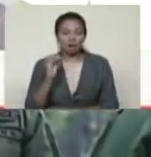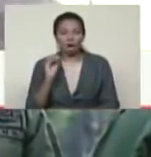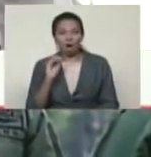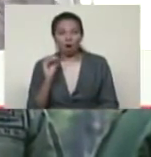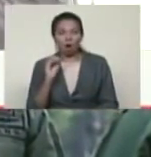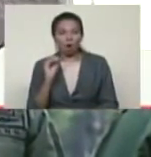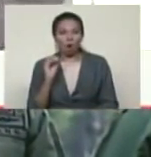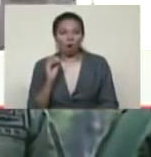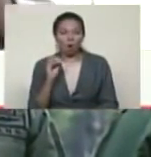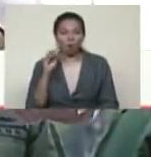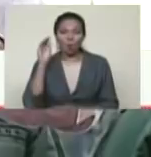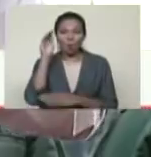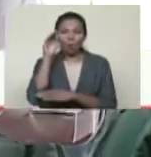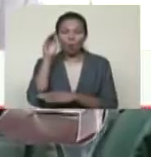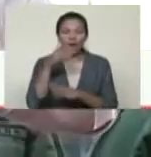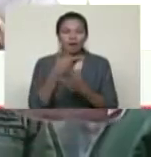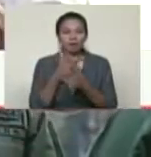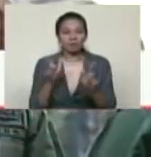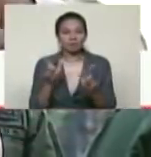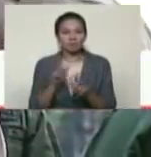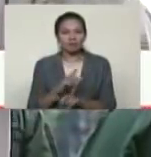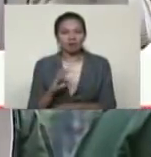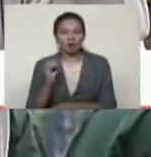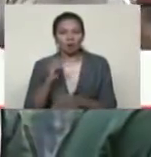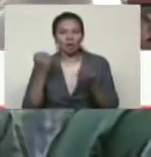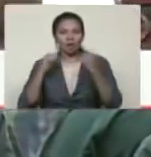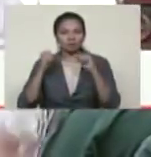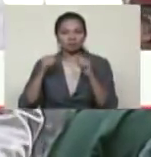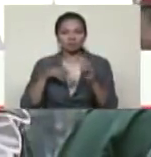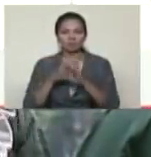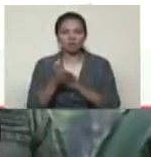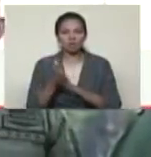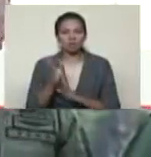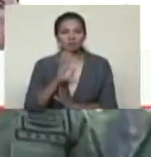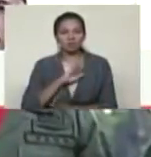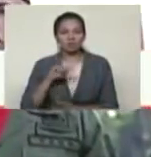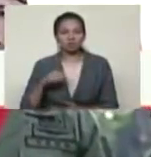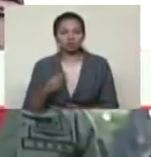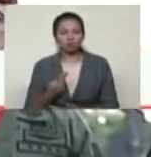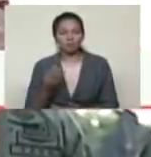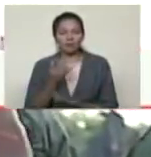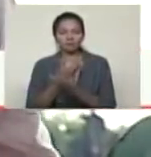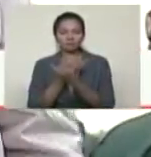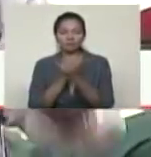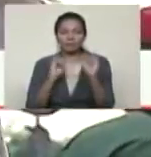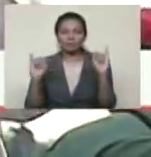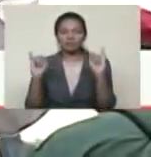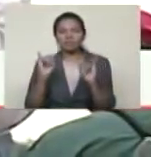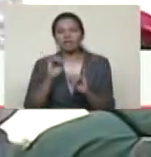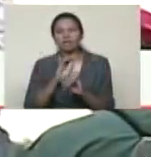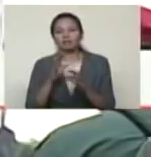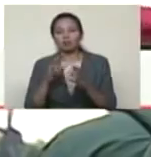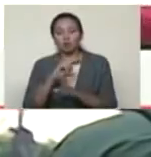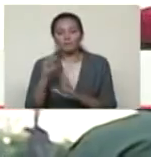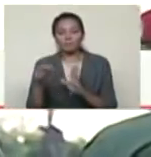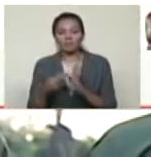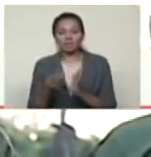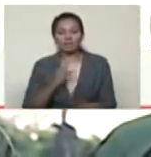rebeldes, hacia la libertad, el ejercicio pleno de la soberanía, la independencia absoluta de la